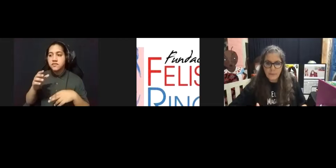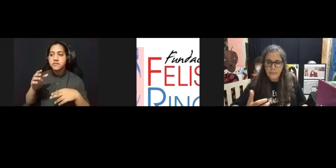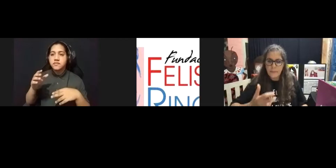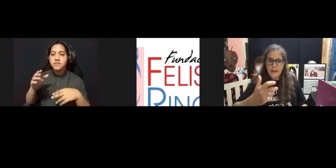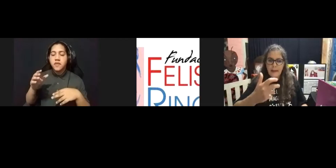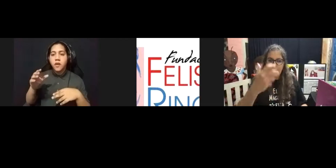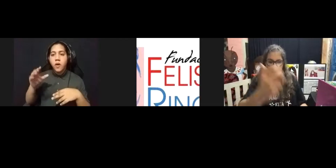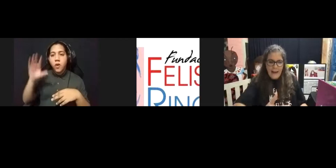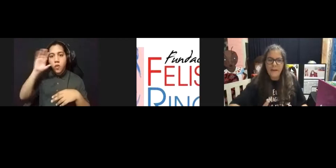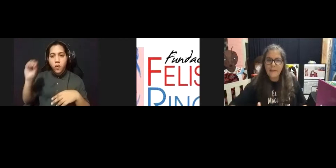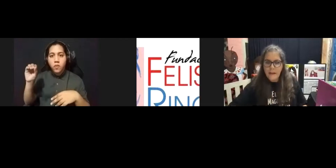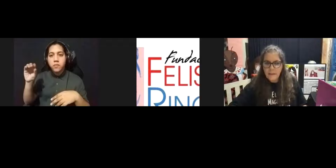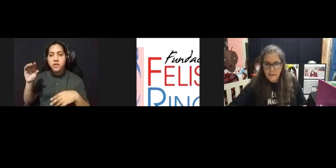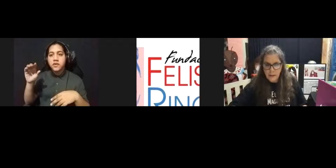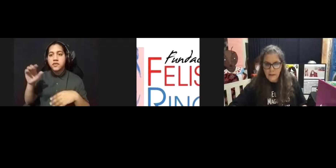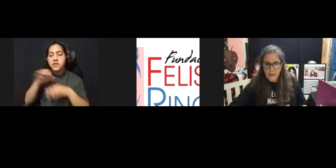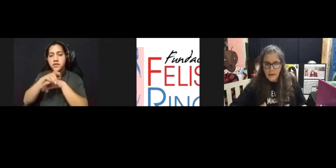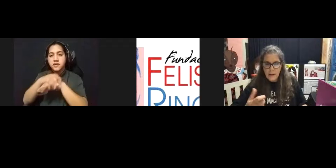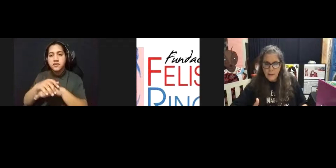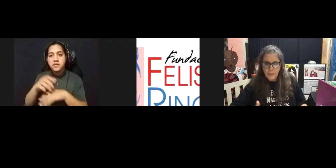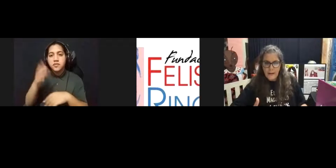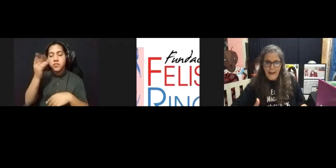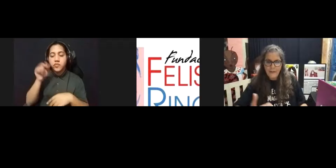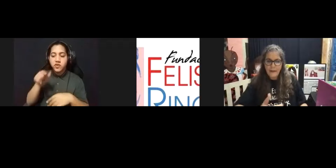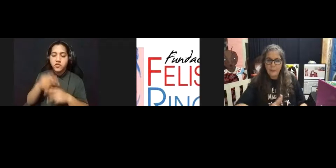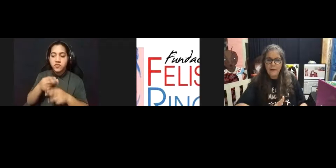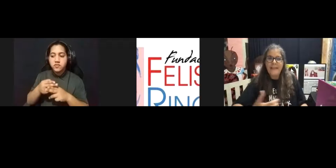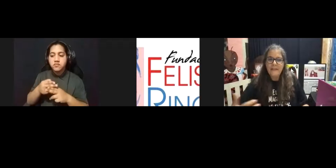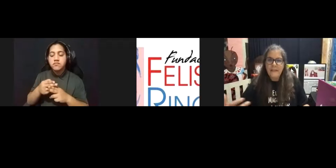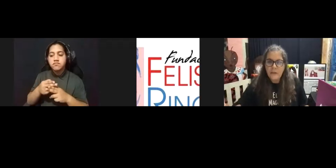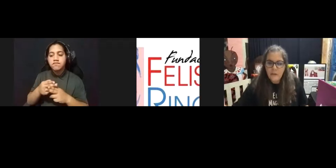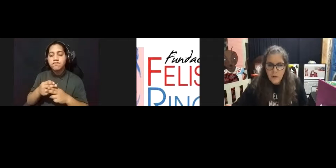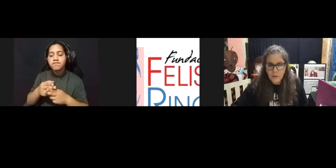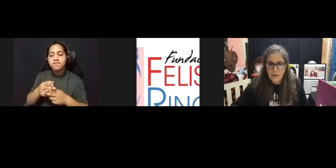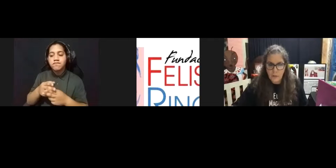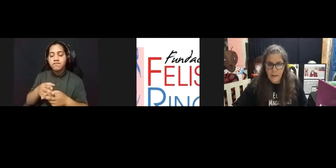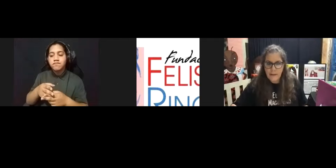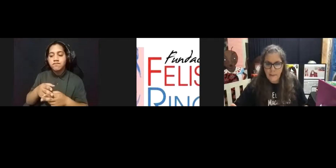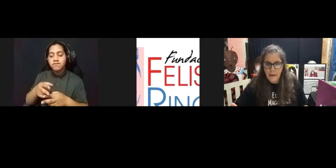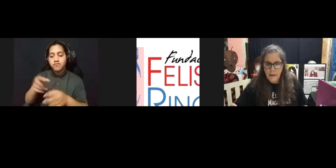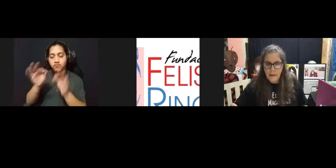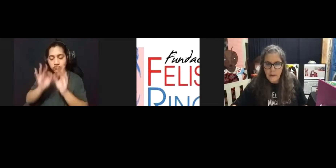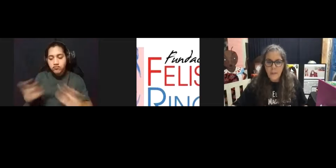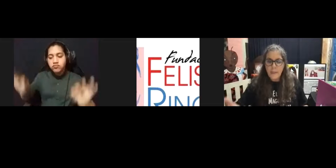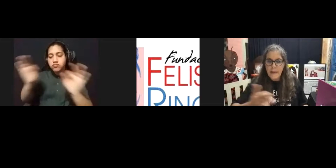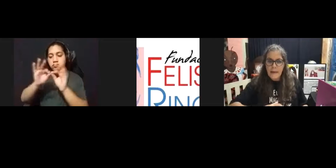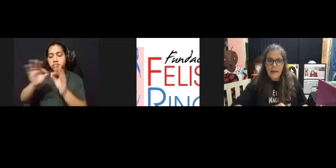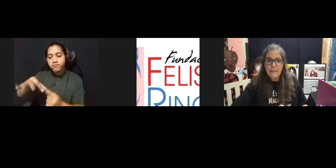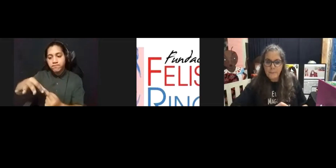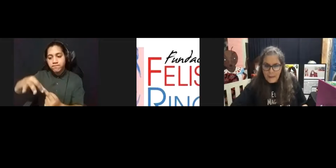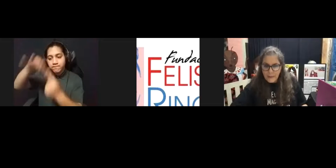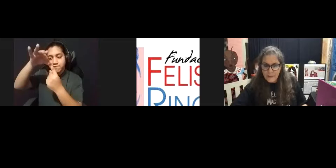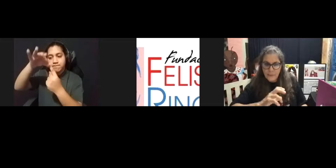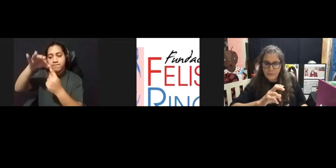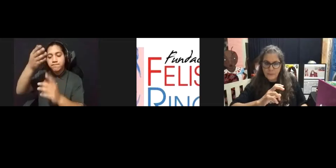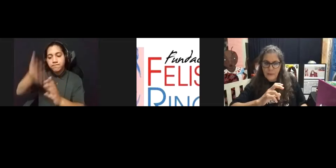nombre crea presencia. El nombre hace una distinción de todas las demás. Y